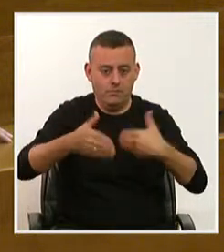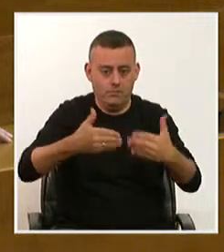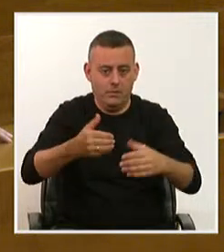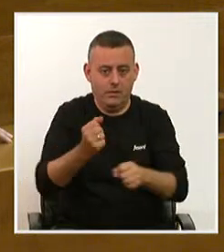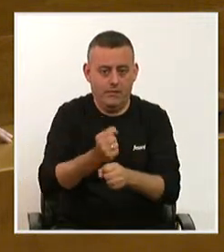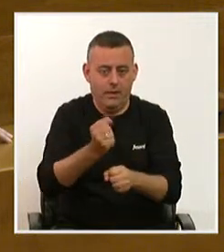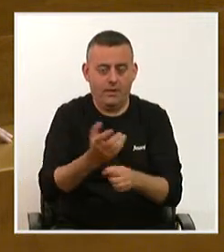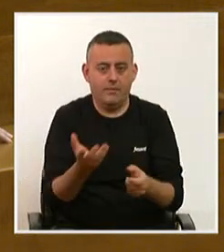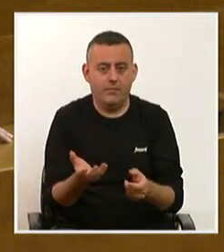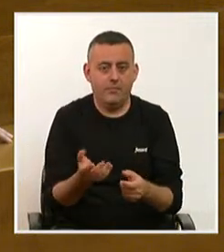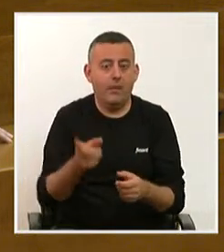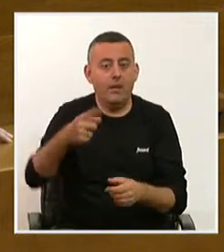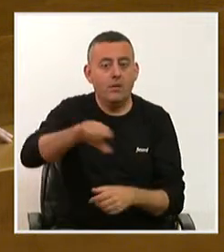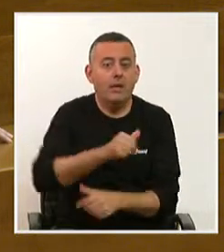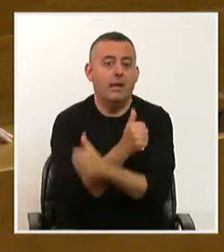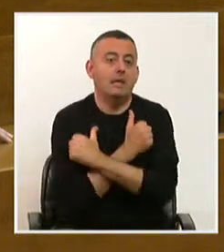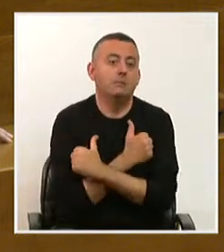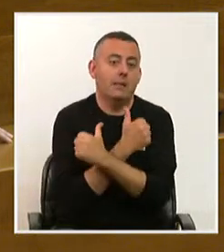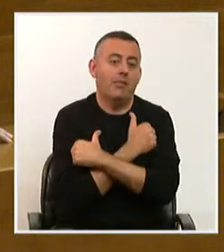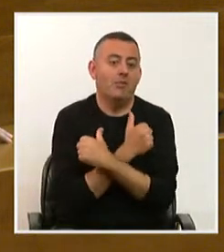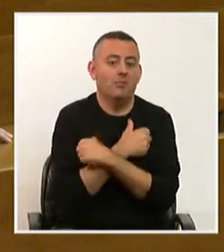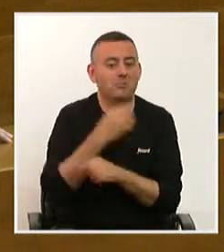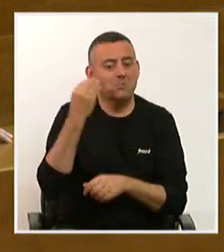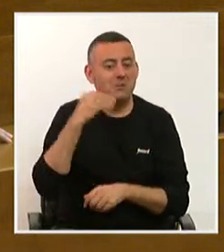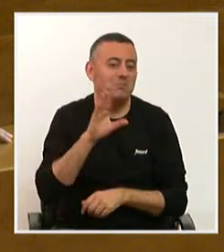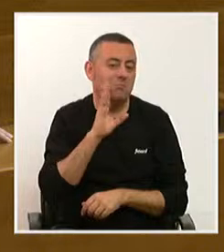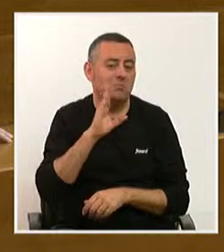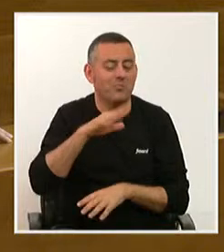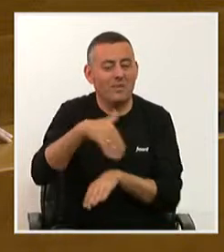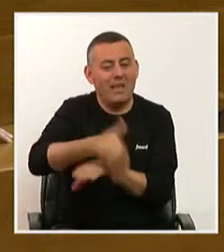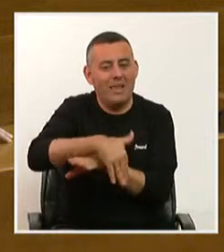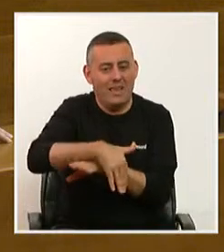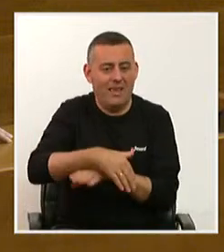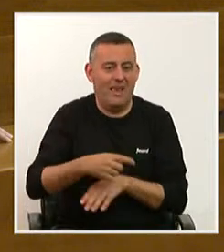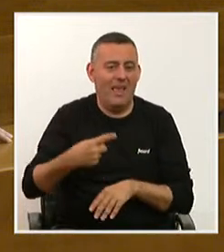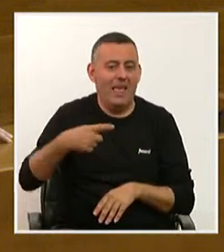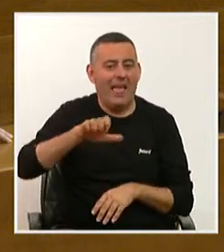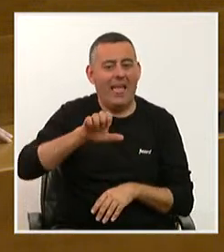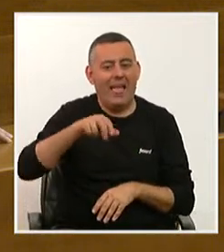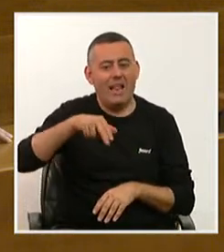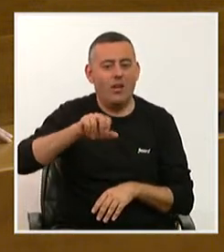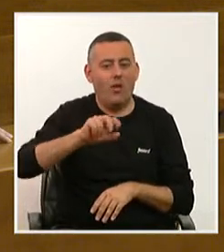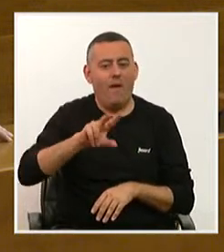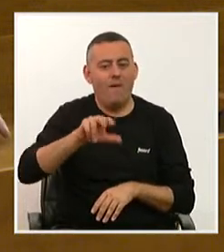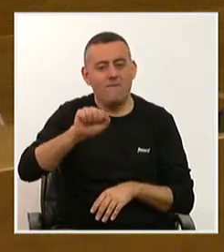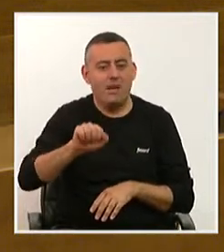a quea 1 di al presid del cons que